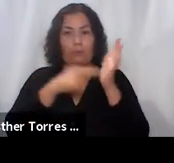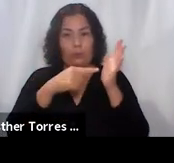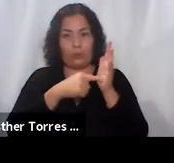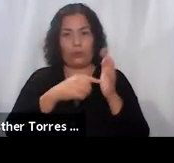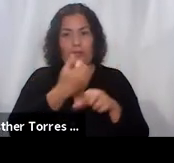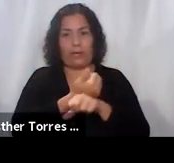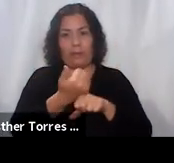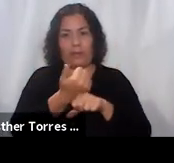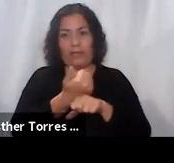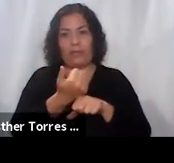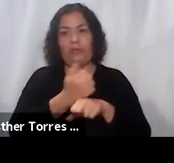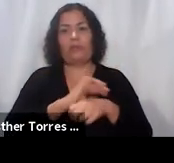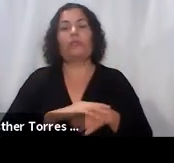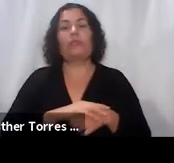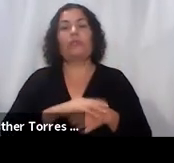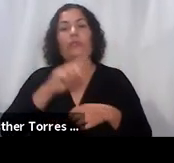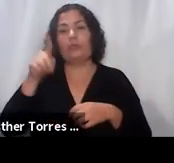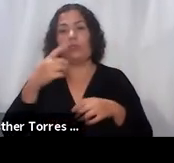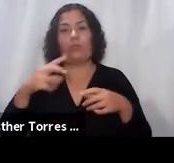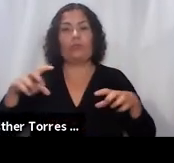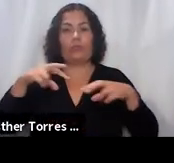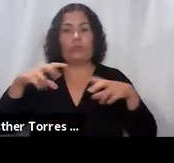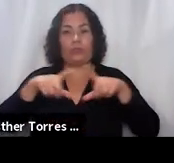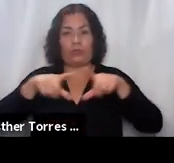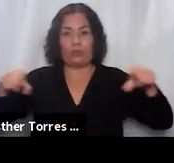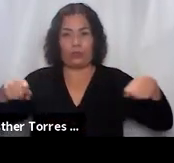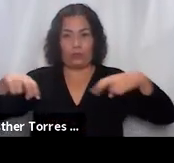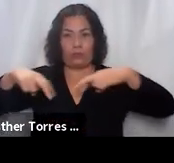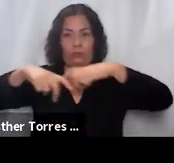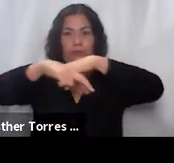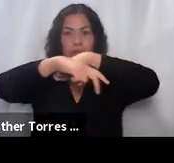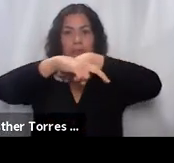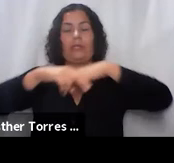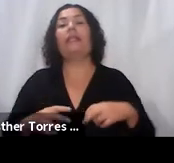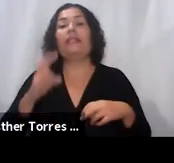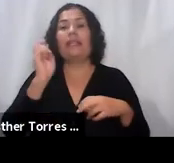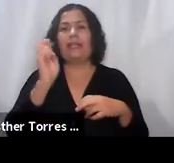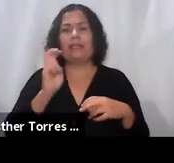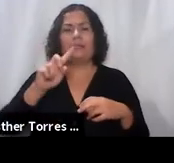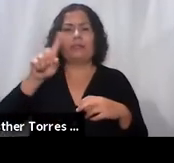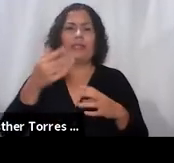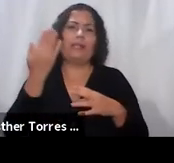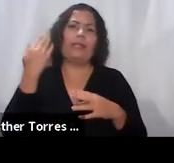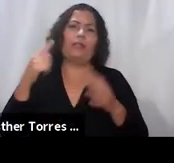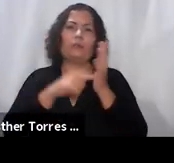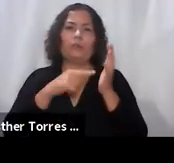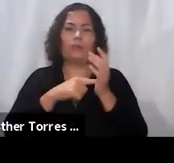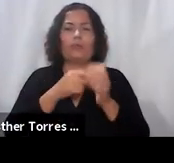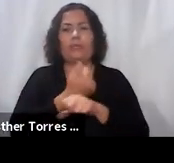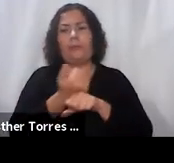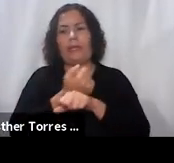ven, ¿no? Porque son los cruces peatonales, esos eran los puntos amarillos en los que tenían que